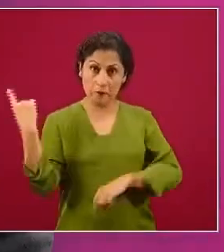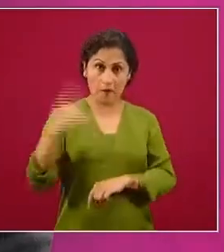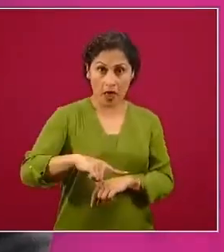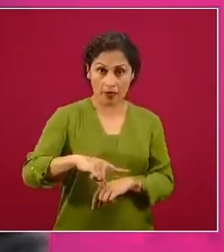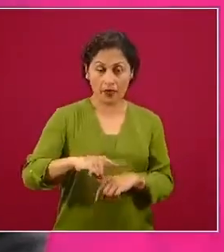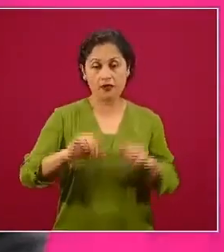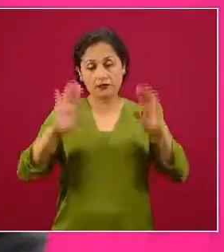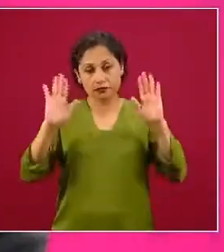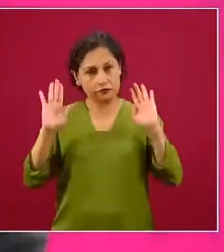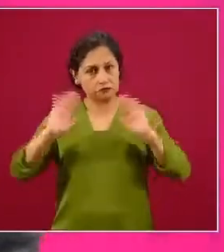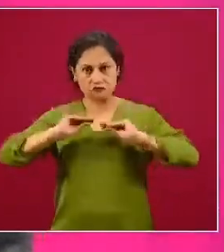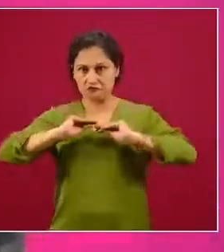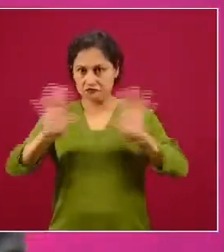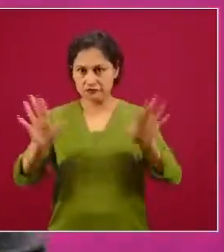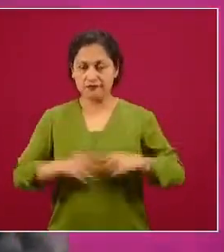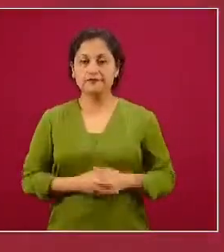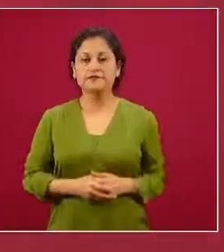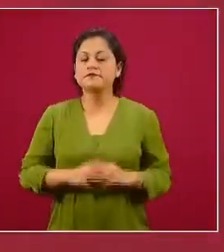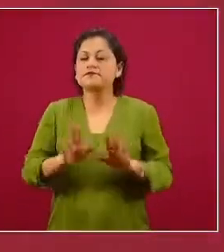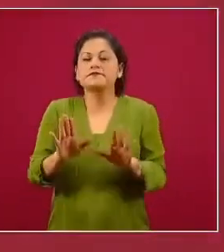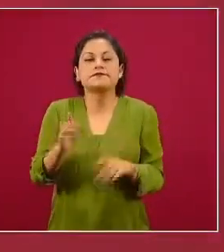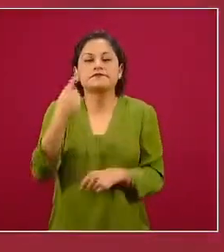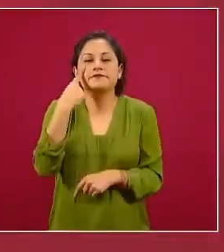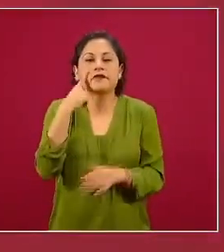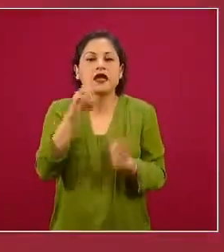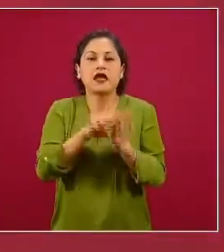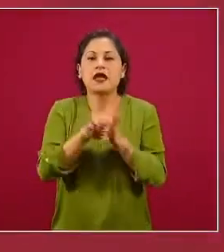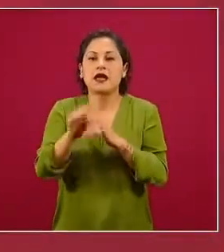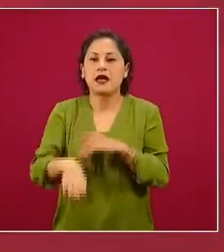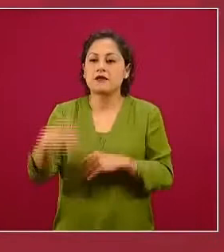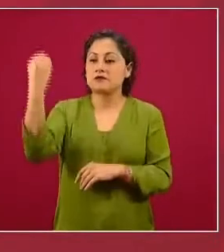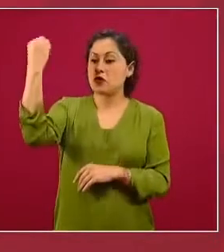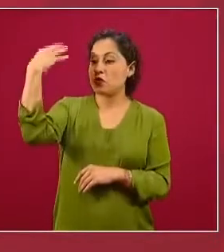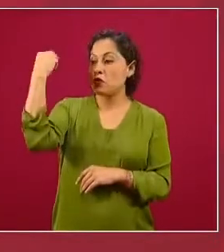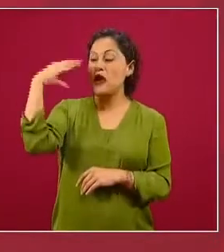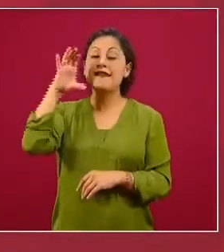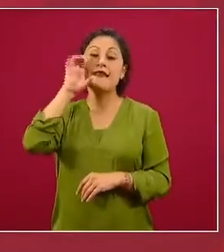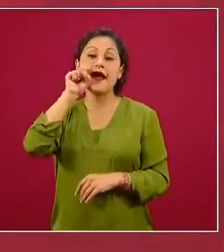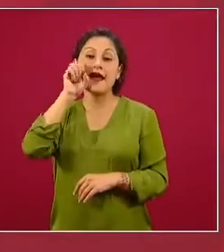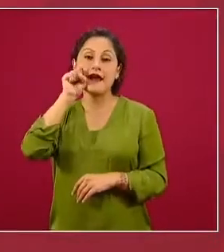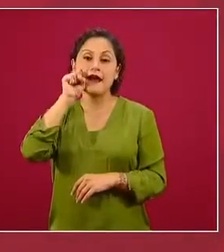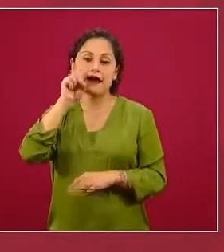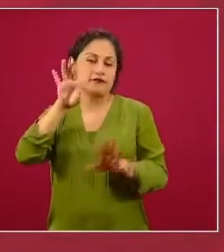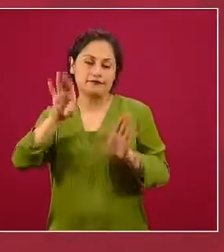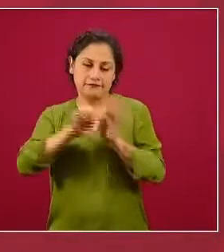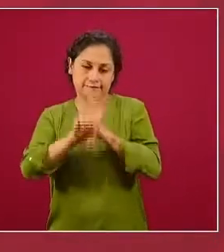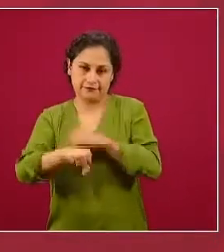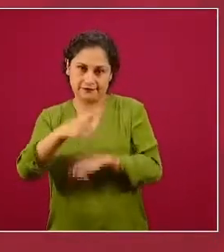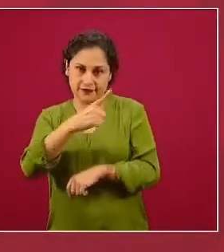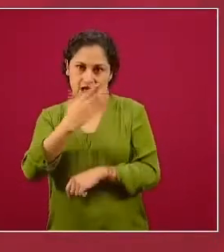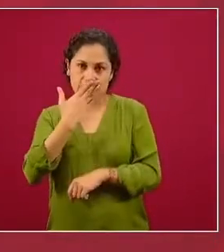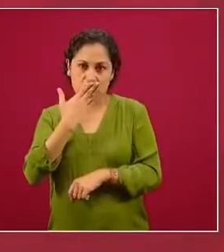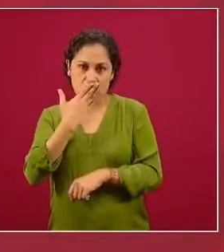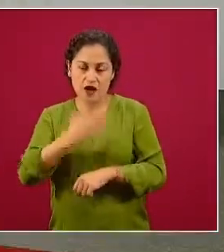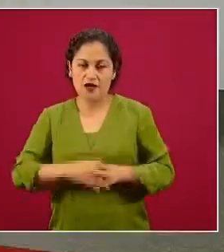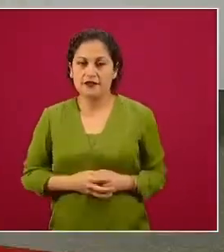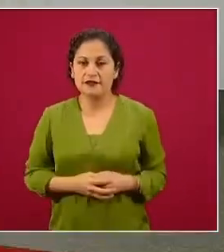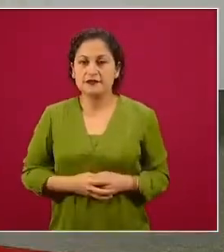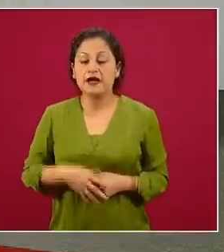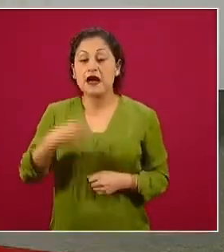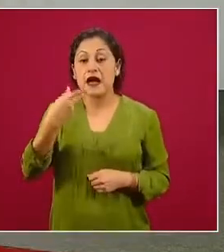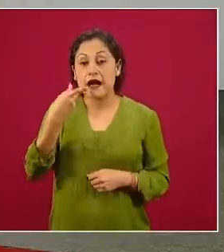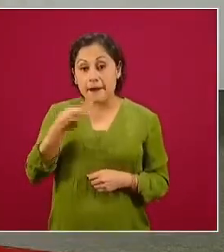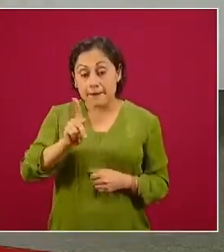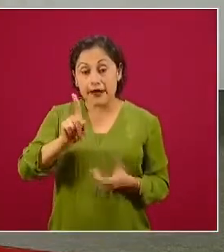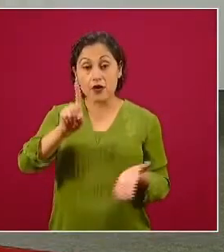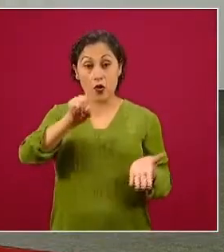Que resulte, por ejemplo, en naranja, como ocurrió para esta semana en Sonora. pero que la autoridad sanitaria estatal, que además